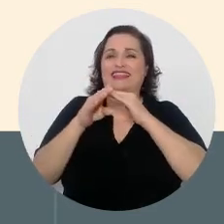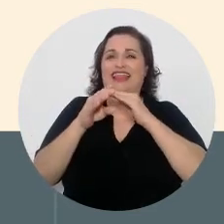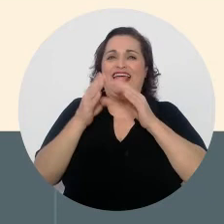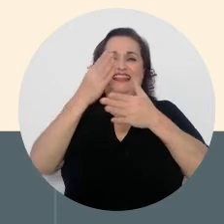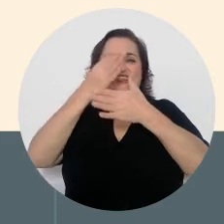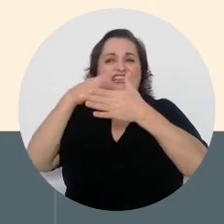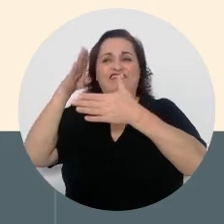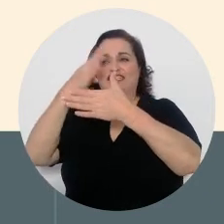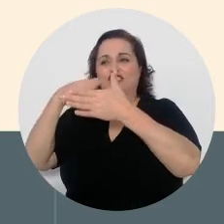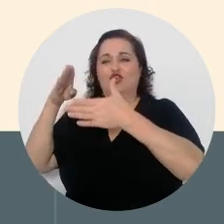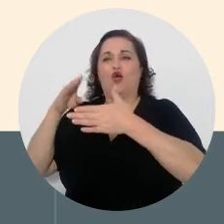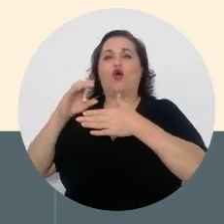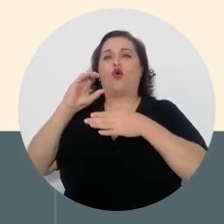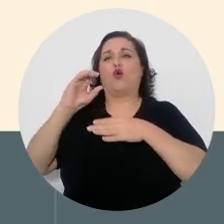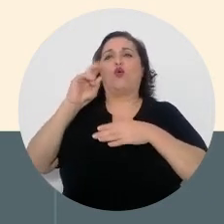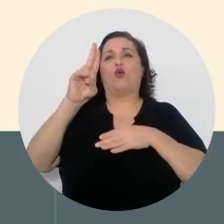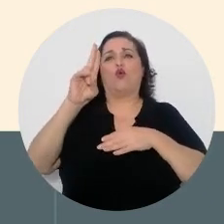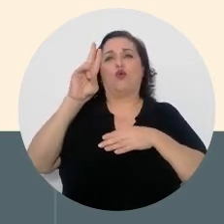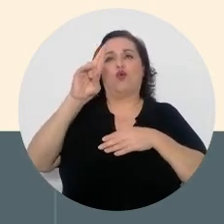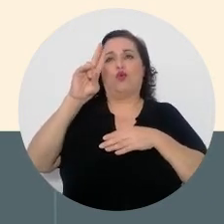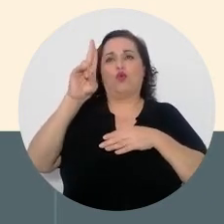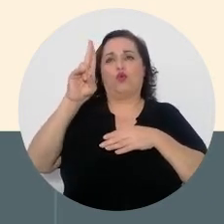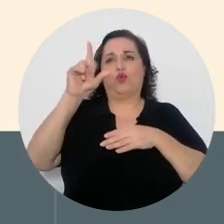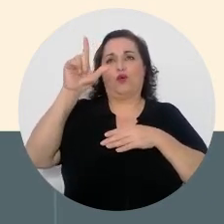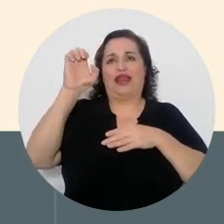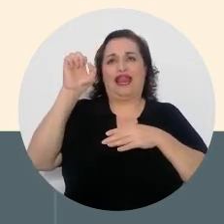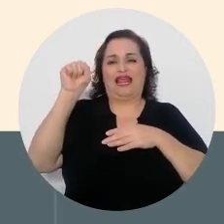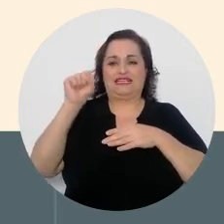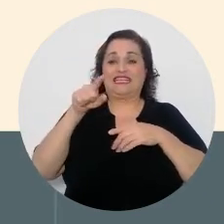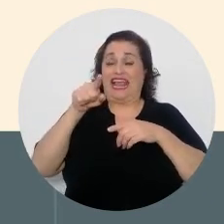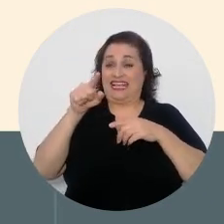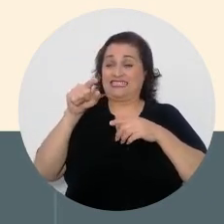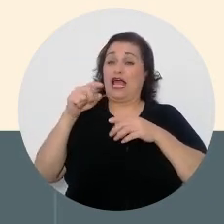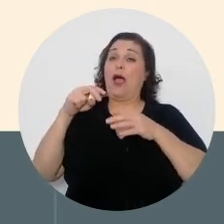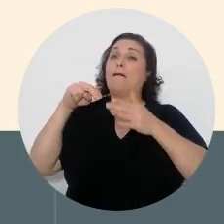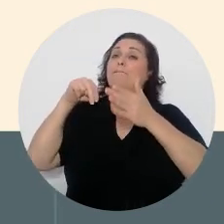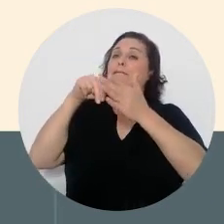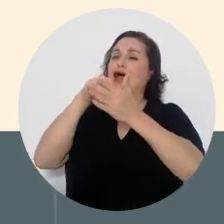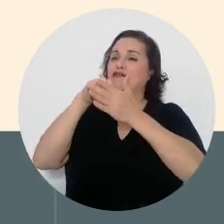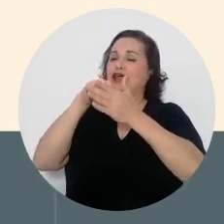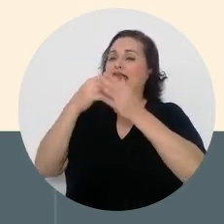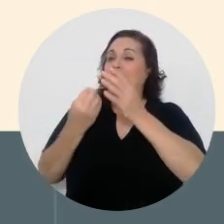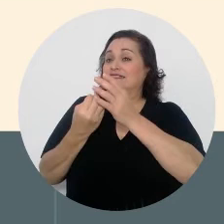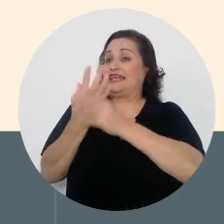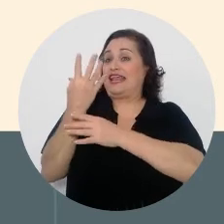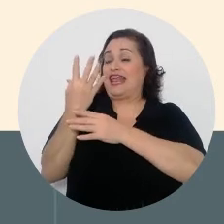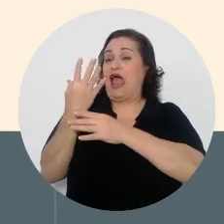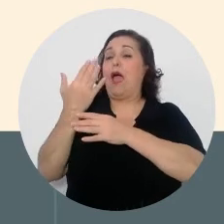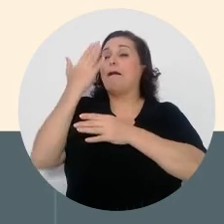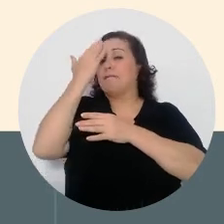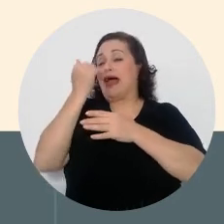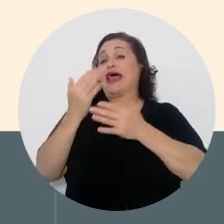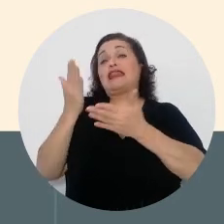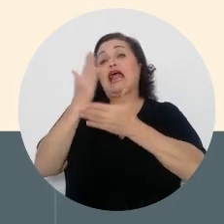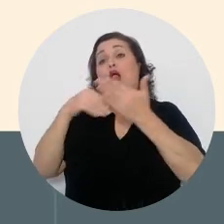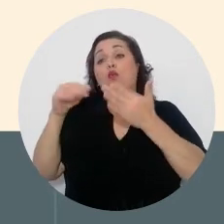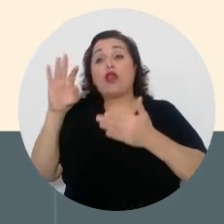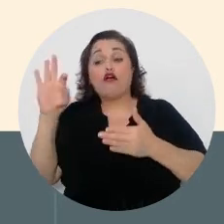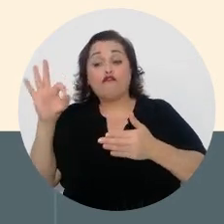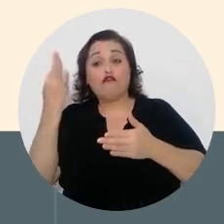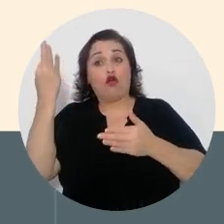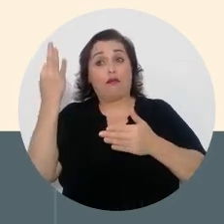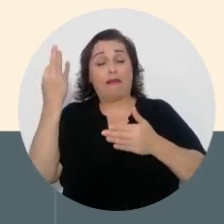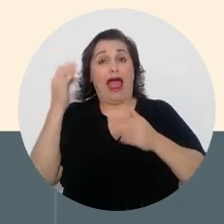de distribución de escaños. Eso es una barrera que se crea para que de